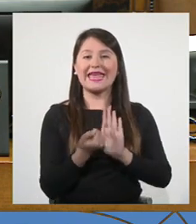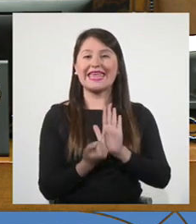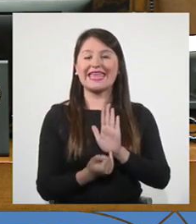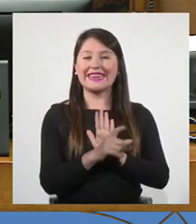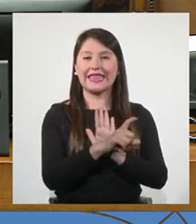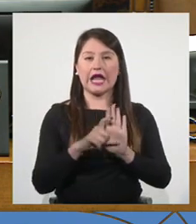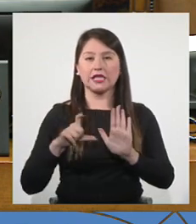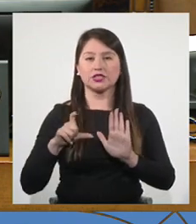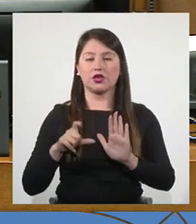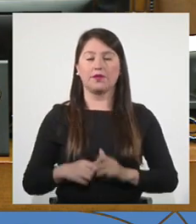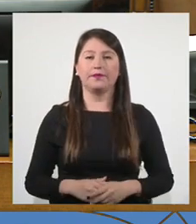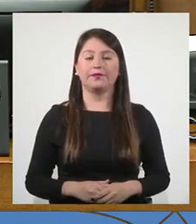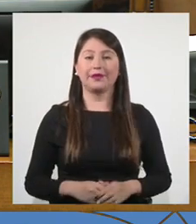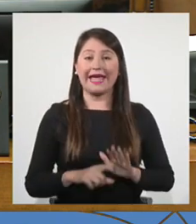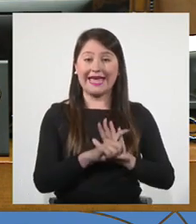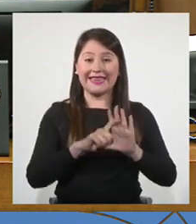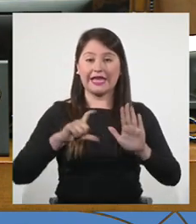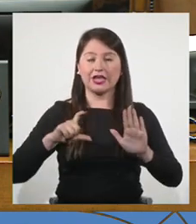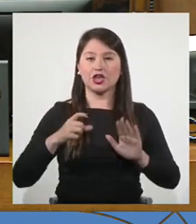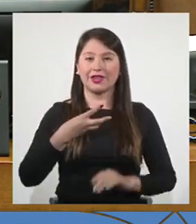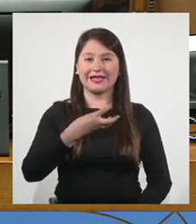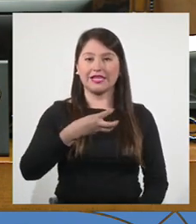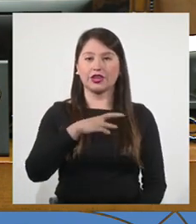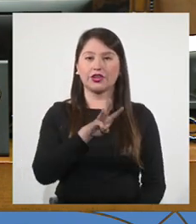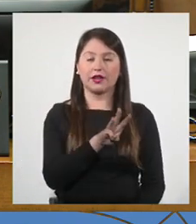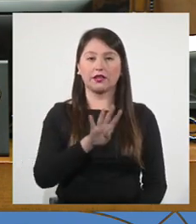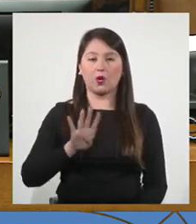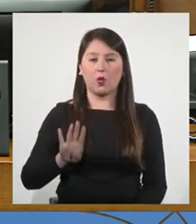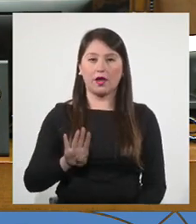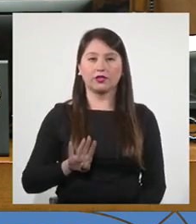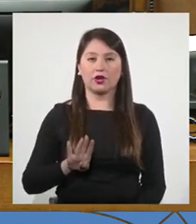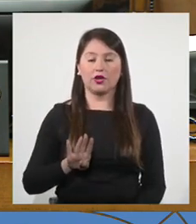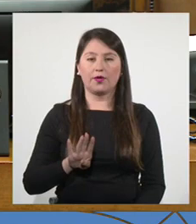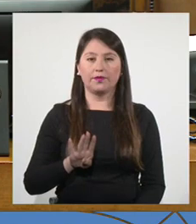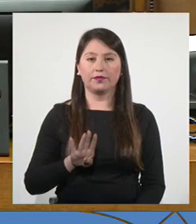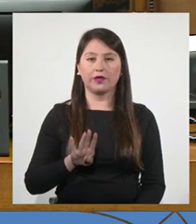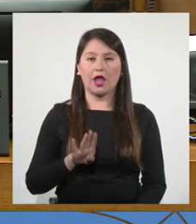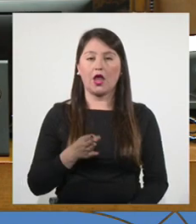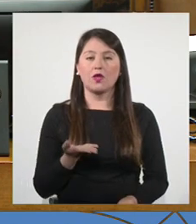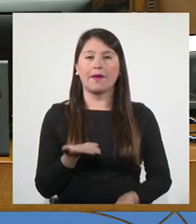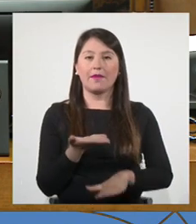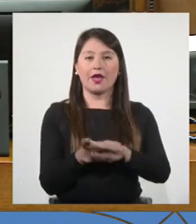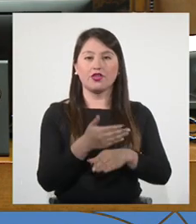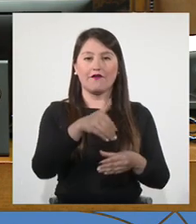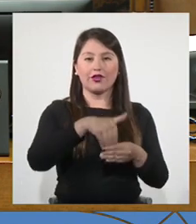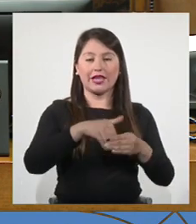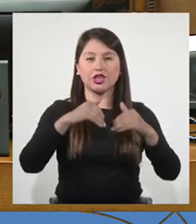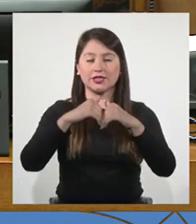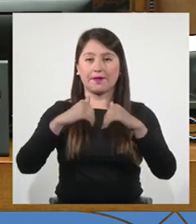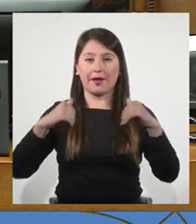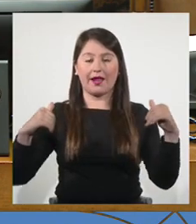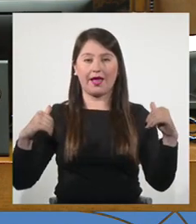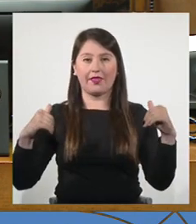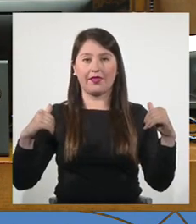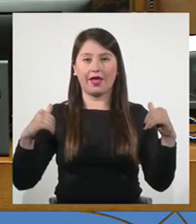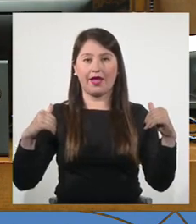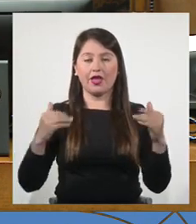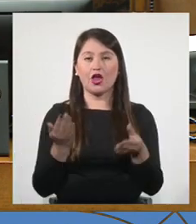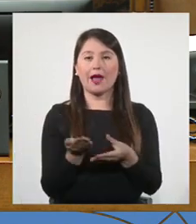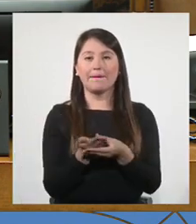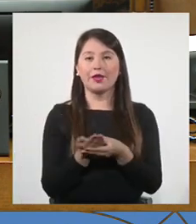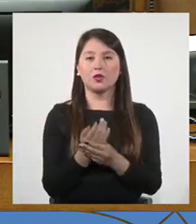señor presidente. Indicación 334, correspondiente a una solicitud de votación separada respecto al capítulo